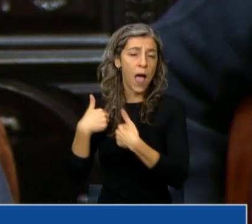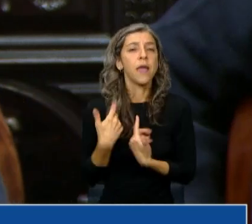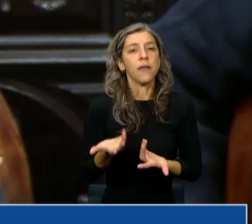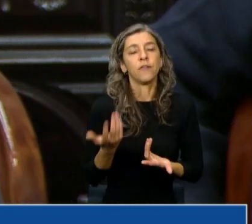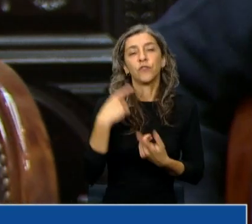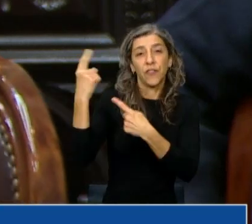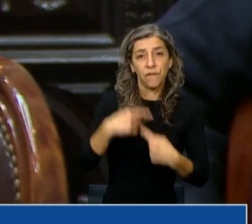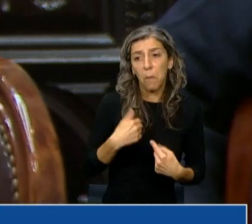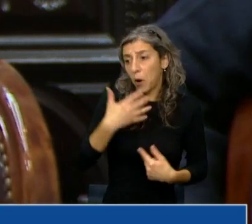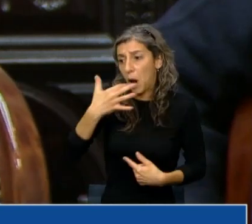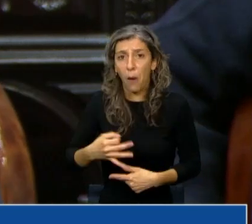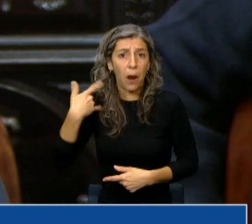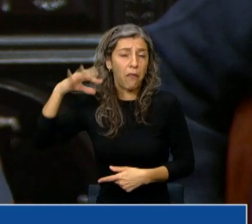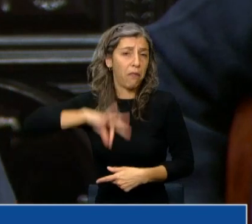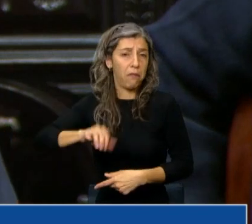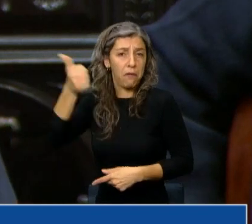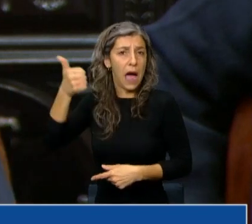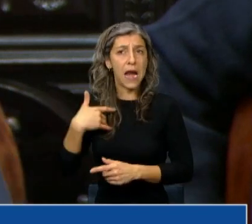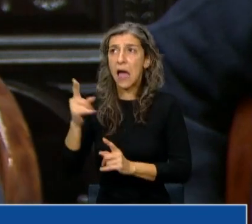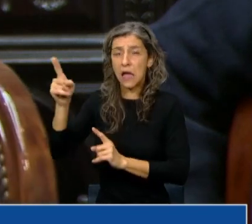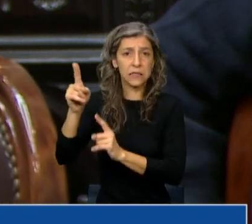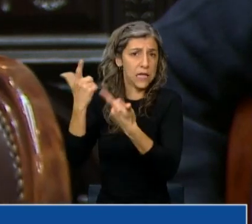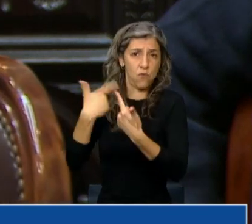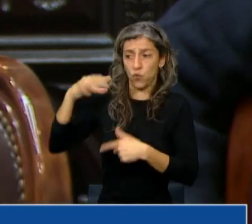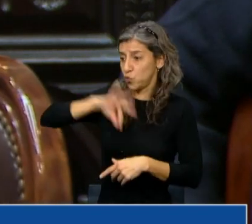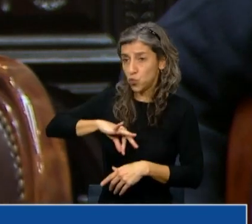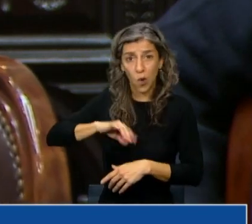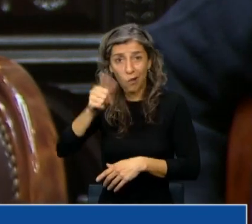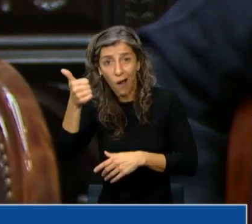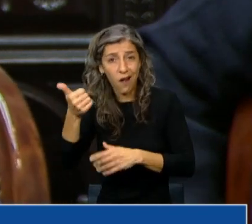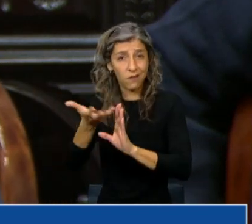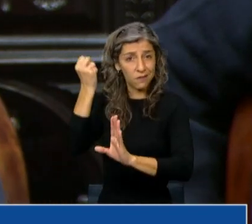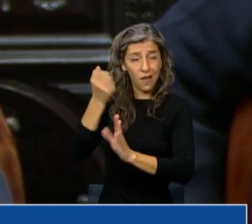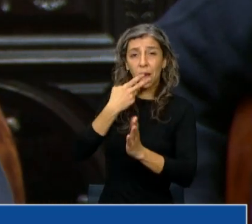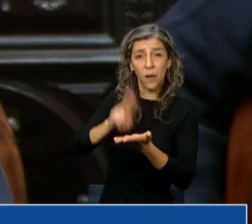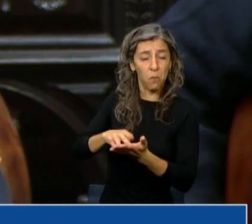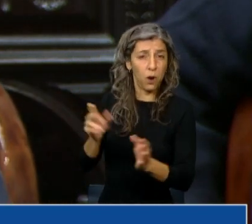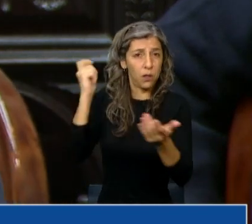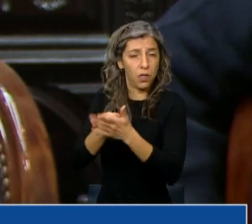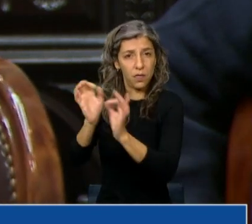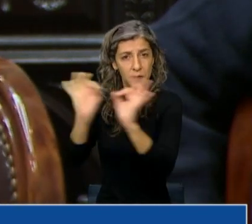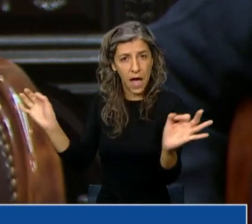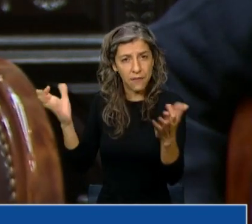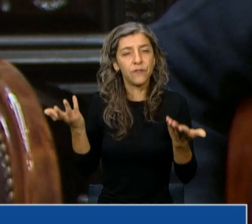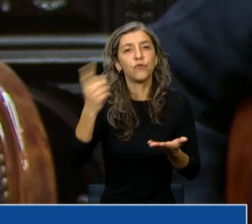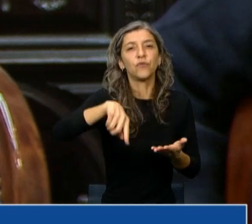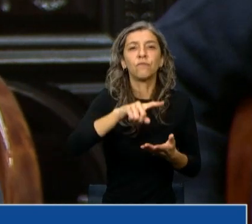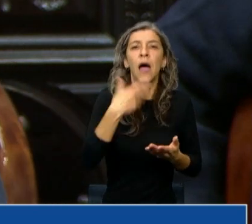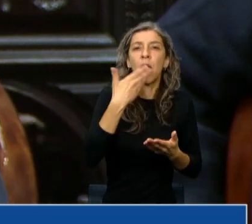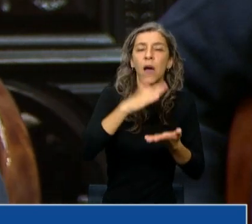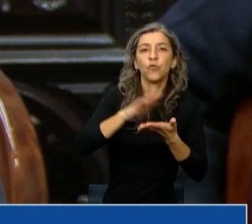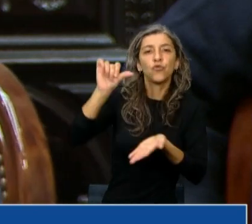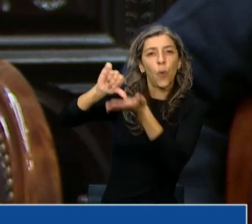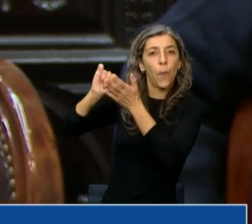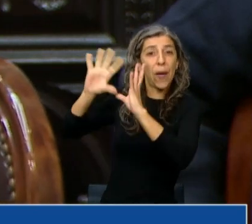no es ganancia y tampoco gravan el consumo de la misma forma. Y cuando hacen referencia a esos países del mundo que